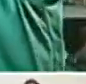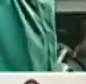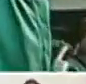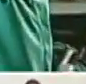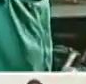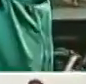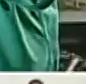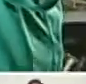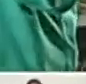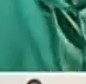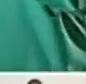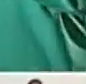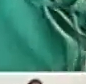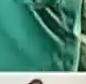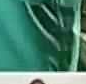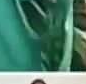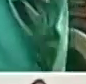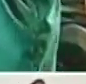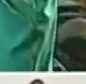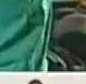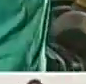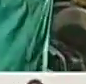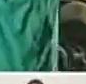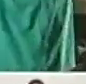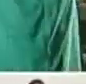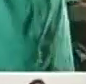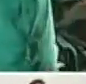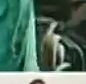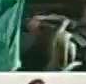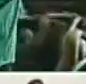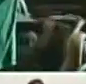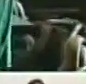la independencia tecnológica de los sistemas de transporte.